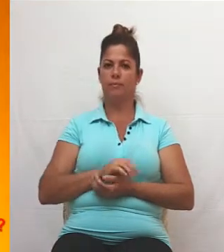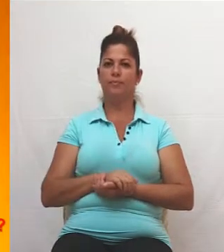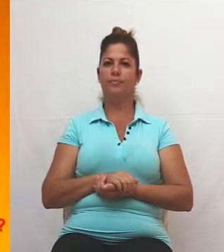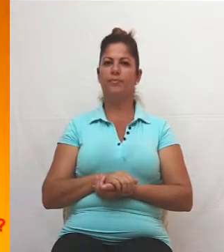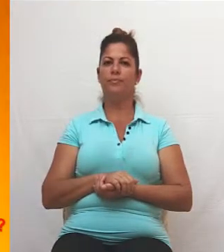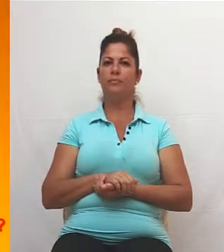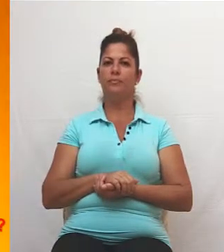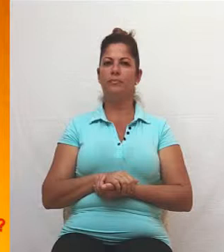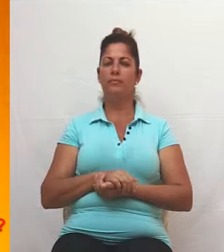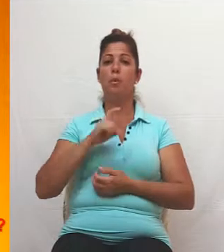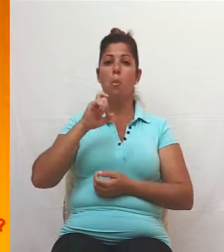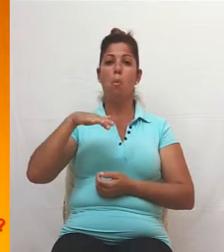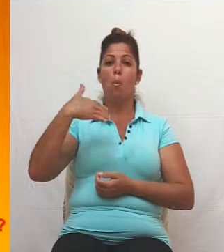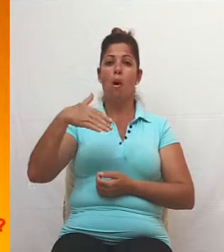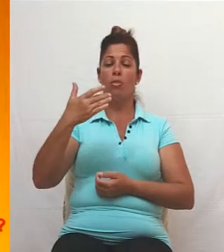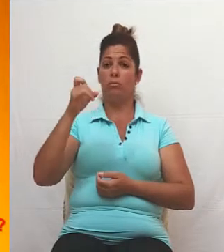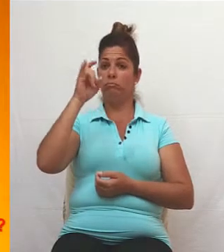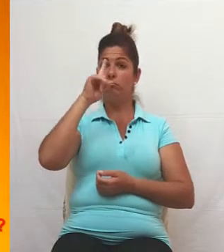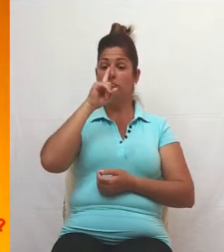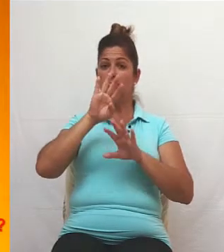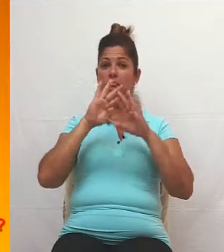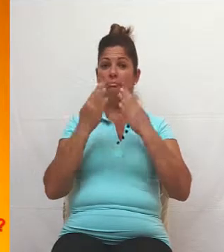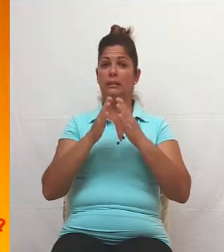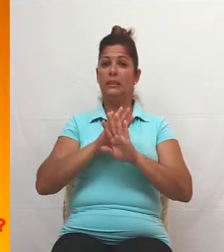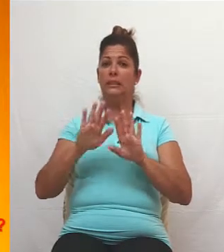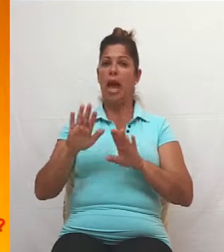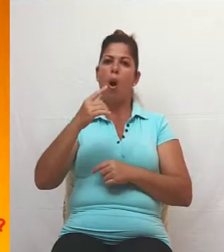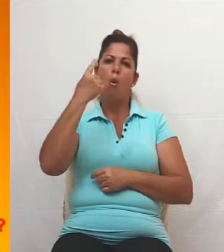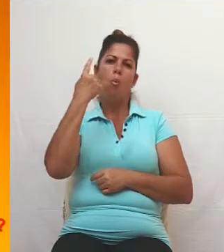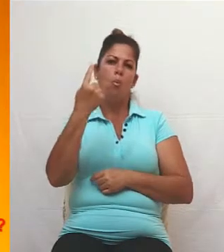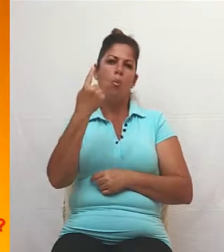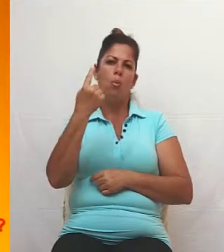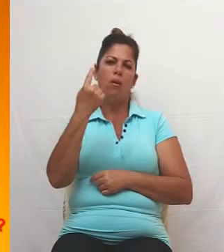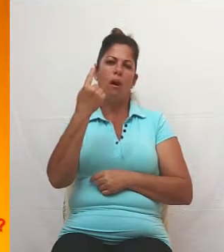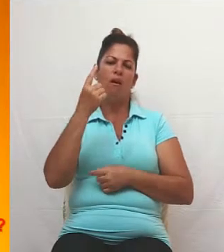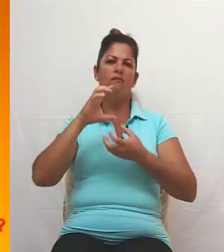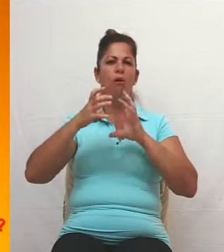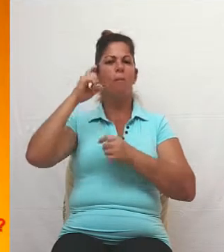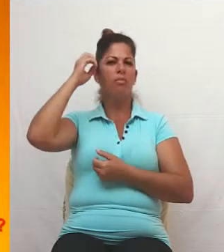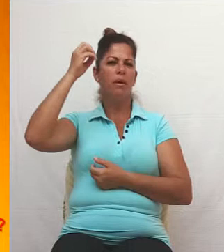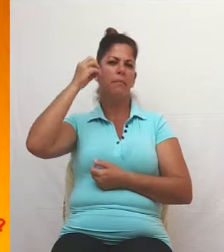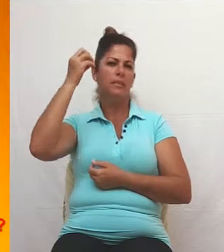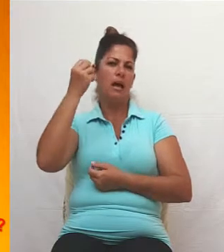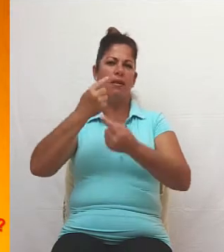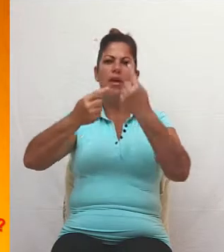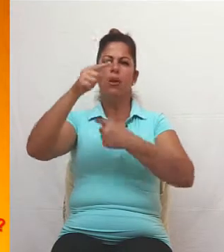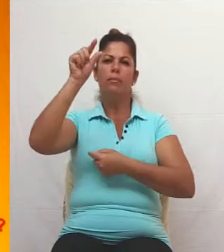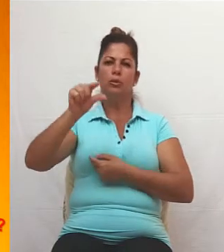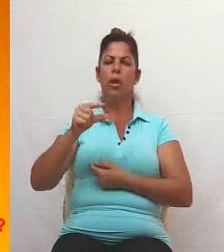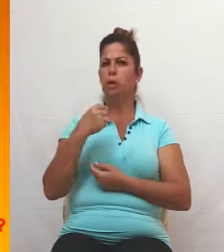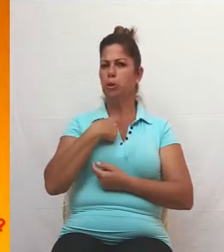observa cuando he completado un juicio u opinión sobre algo o alguien